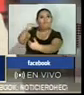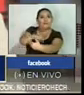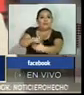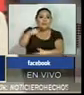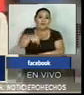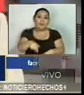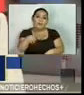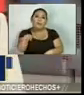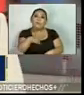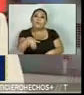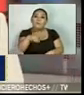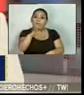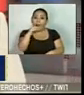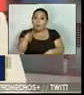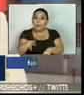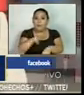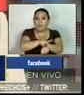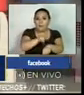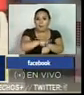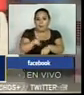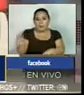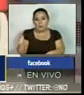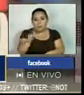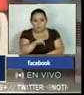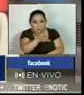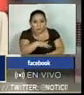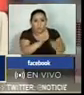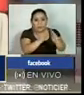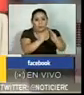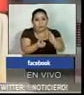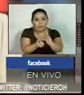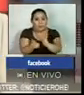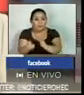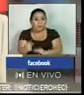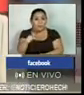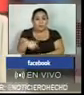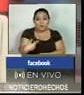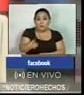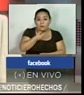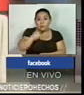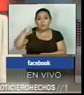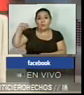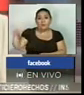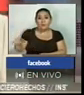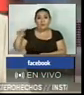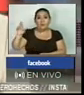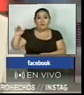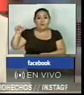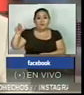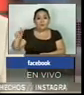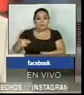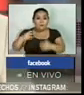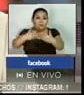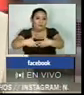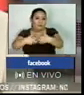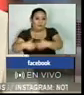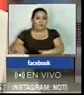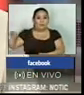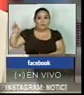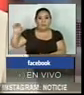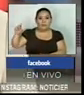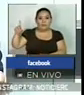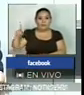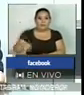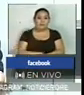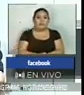para reintegrarse nuevamente cerca de sus viviendas. Este fue el informe de Juan Cáceres Troche para la red de noticias Alba Visión.